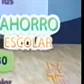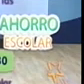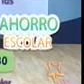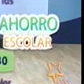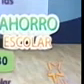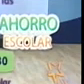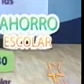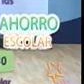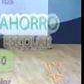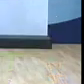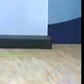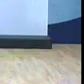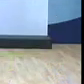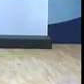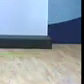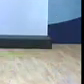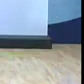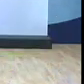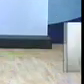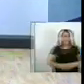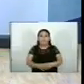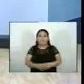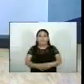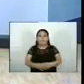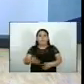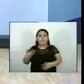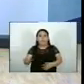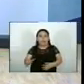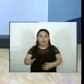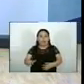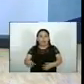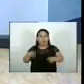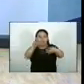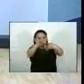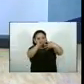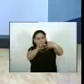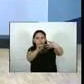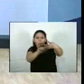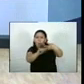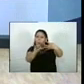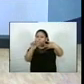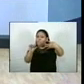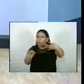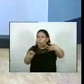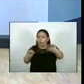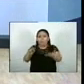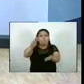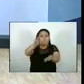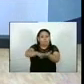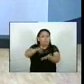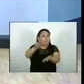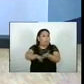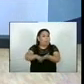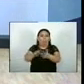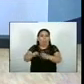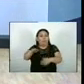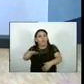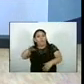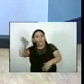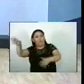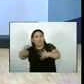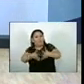...por ti, contarles que El Salvador está entre los países con tasas más bajas de aprobación de visas para Estados Unidos.